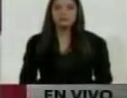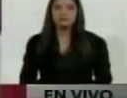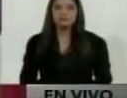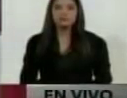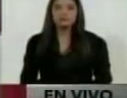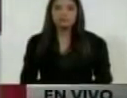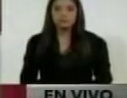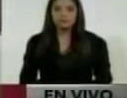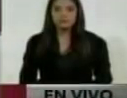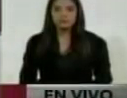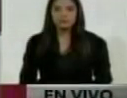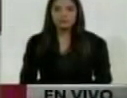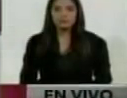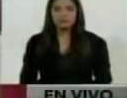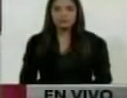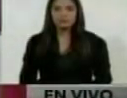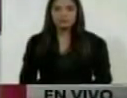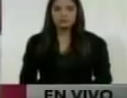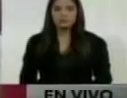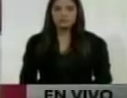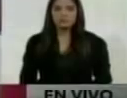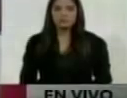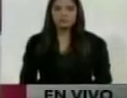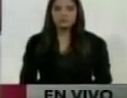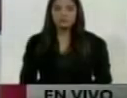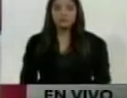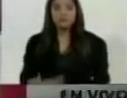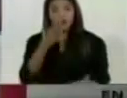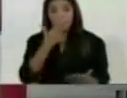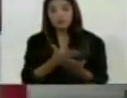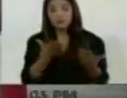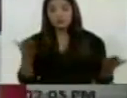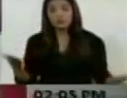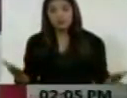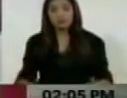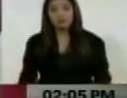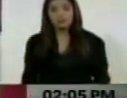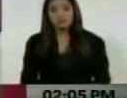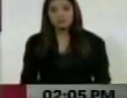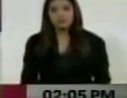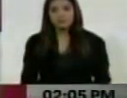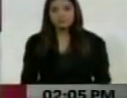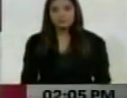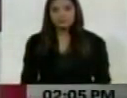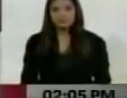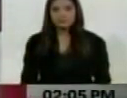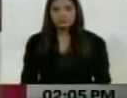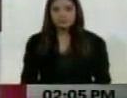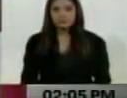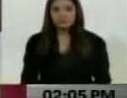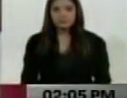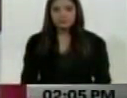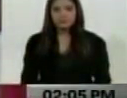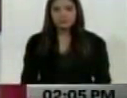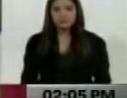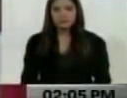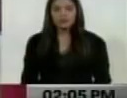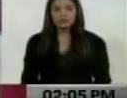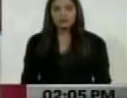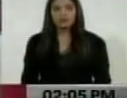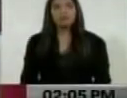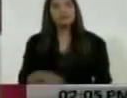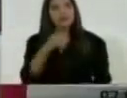Así que, ante ustedes, compañeros, compañeras, y sírvanse ustedes, por favor, transmitir